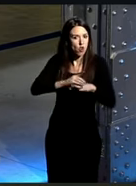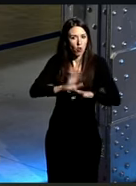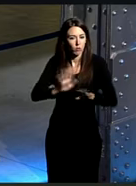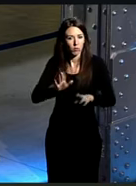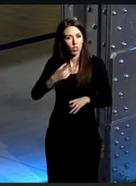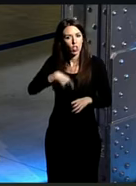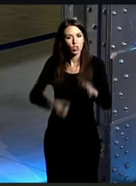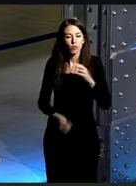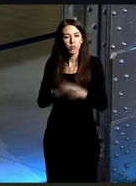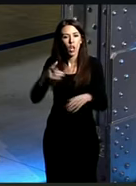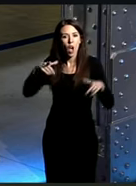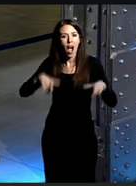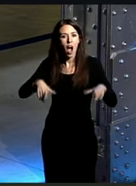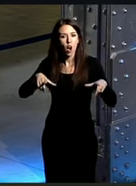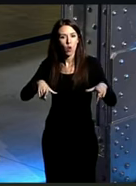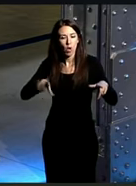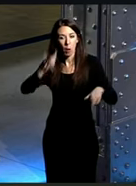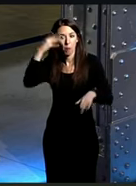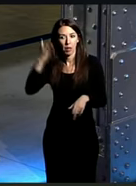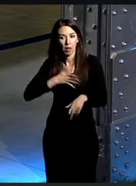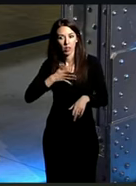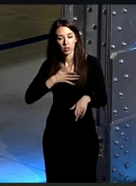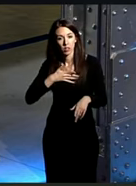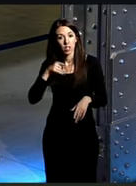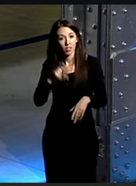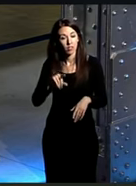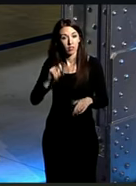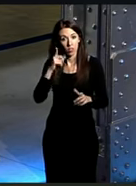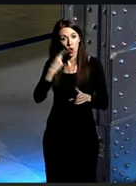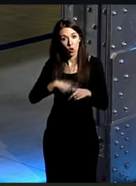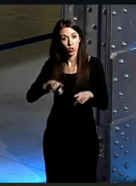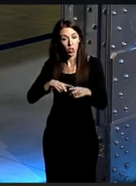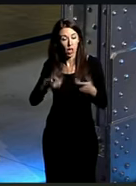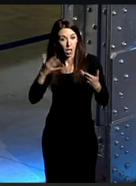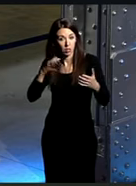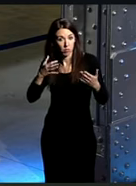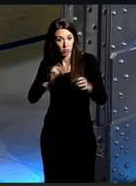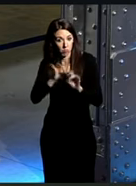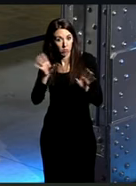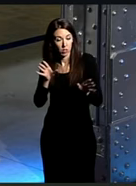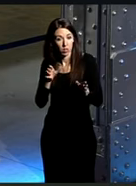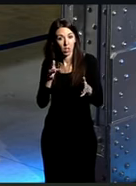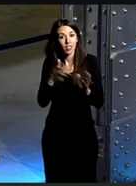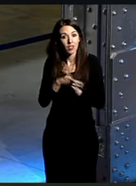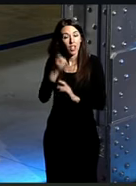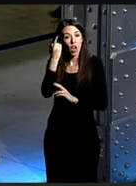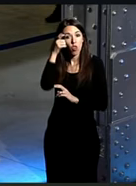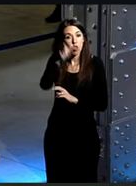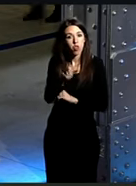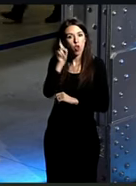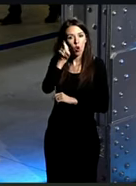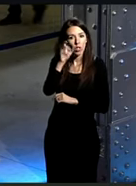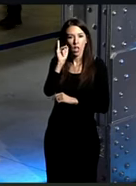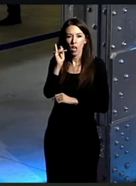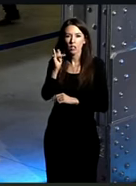crear nuestra aula como se nos ocurra a nosotros. Y ahí descubrimos cosas totalmente obvias, ¿no? Y es que el docente tiene